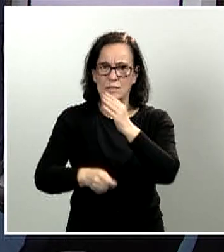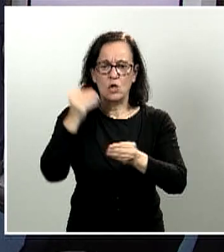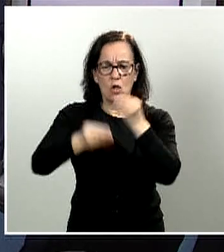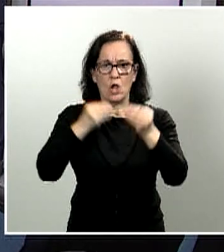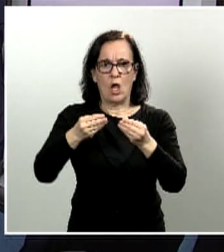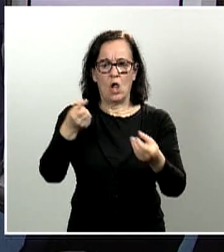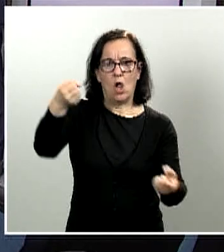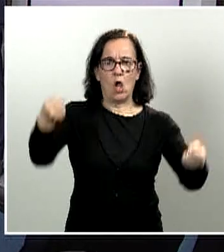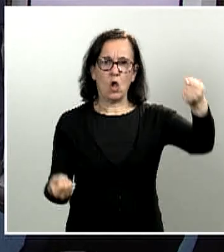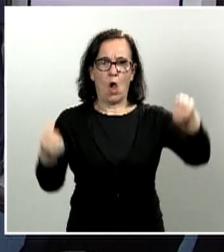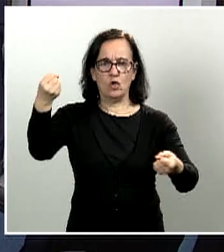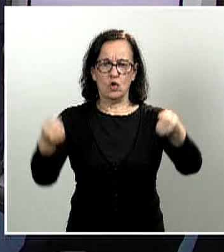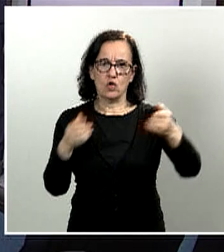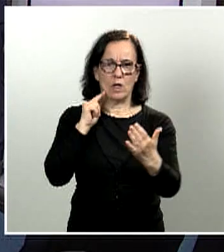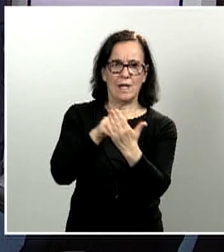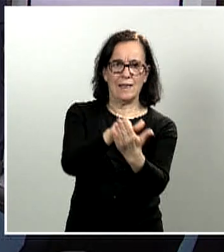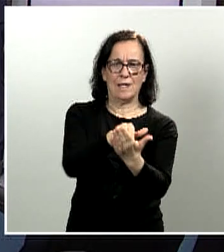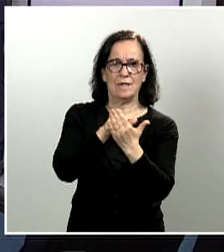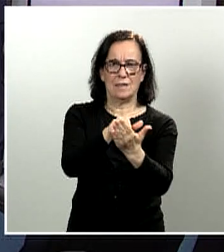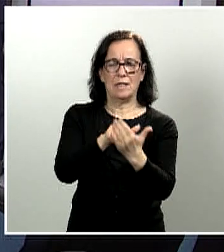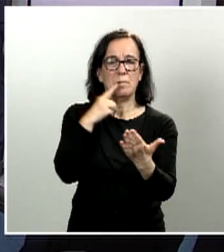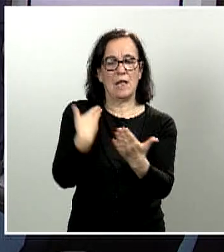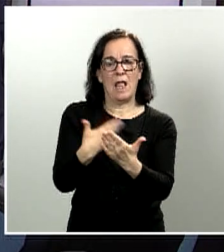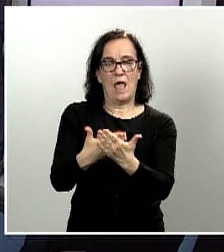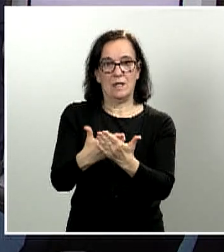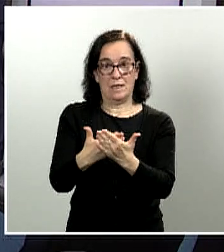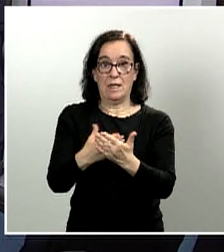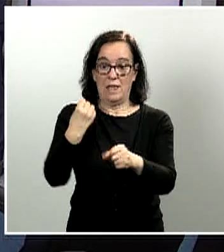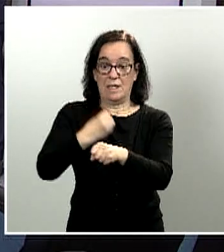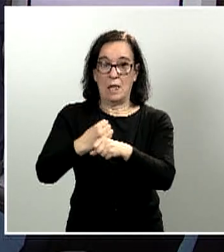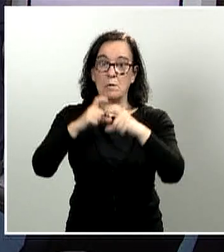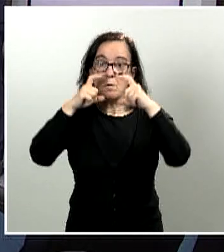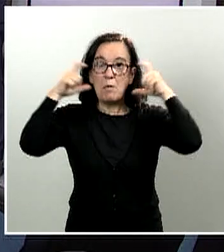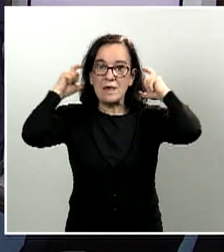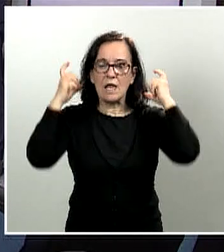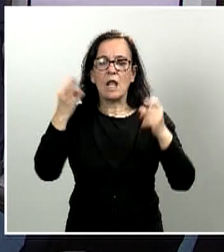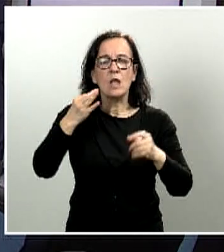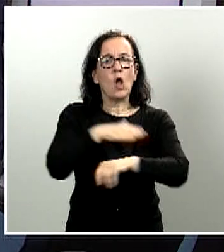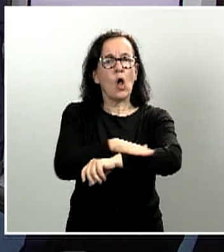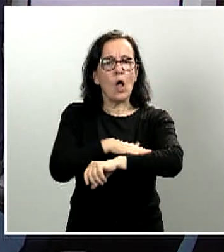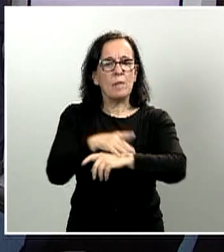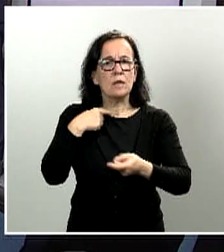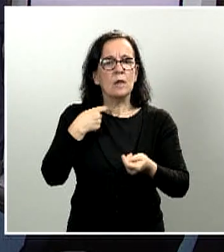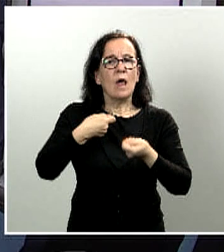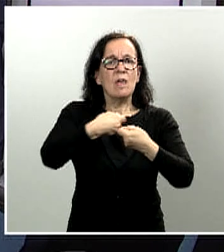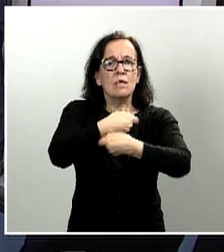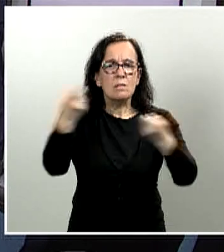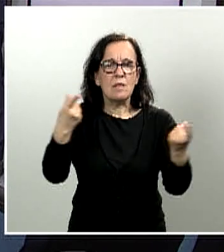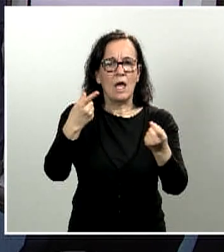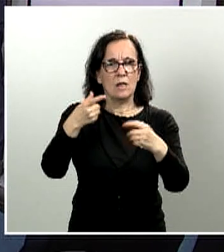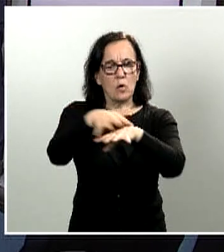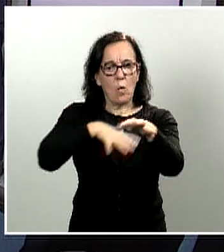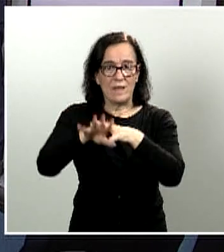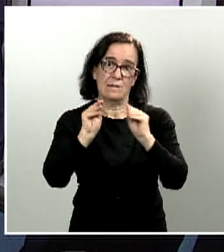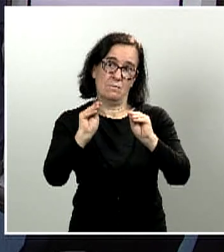camión? Para garantizar esta actividad, además de mascarillas, ¿el Gobierno tiene previsto proveer de guantes a este sector?